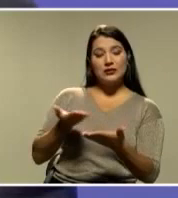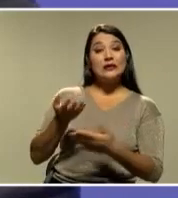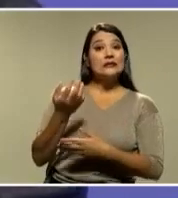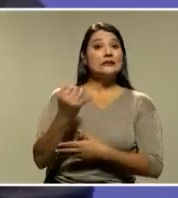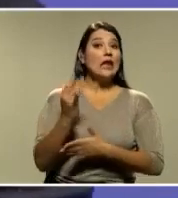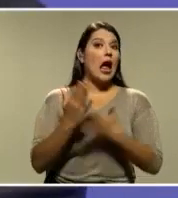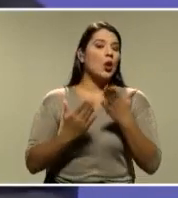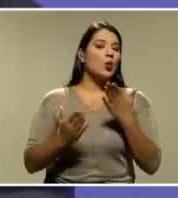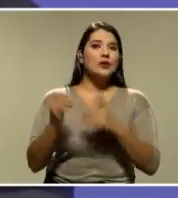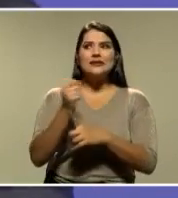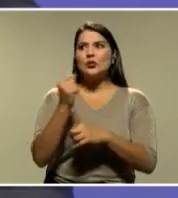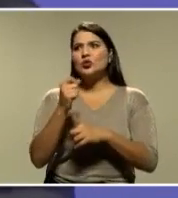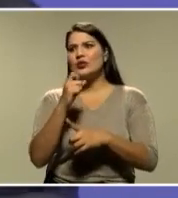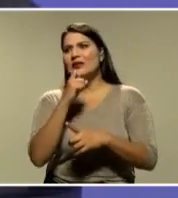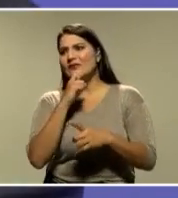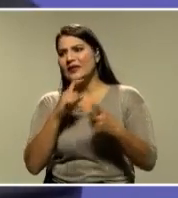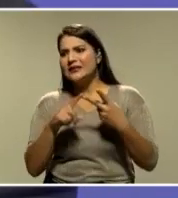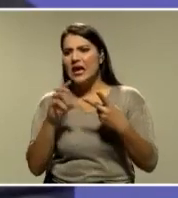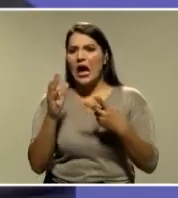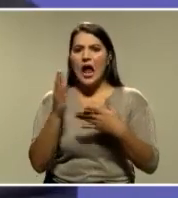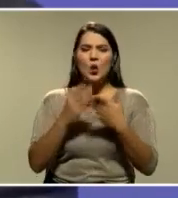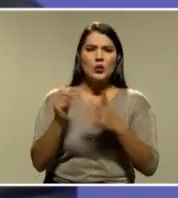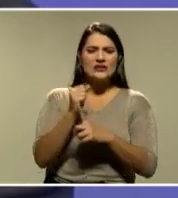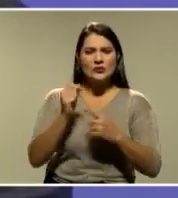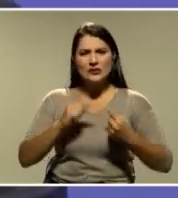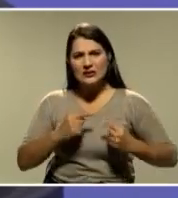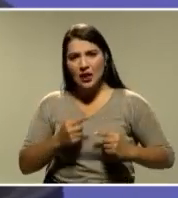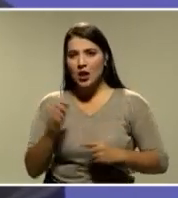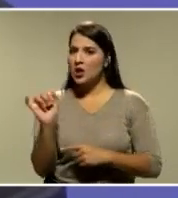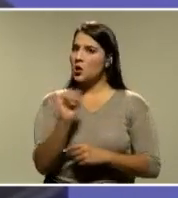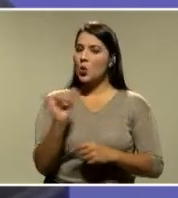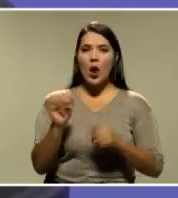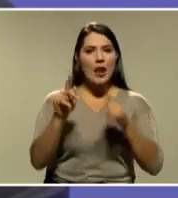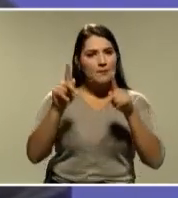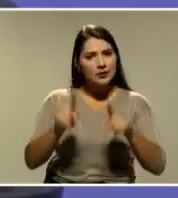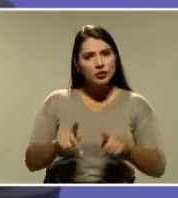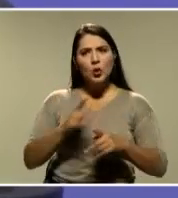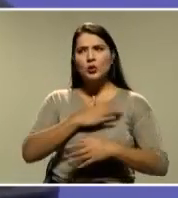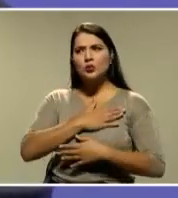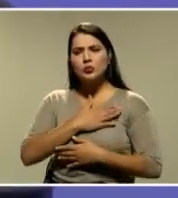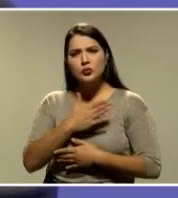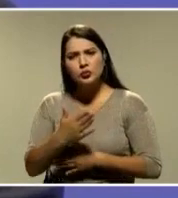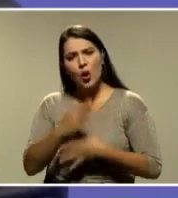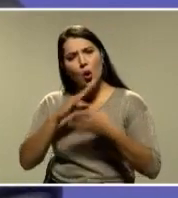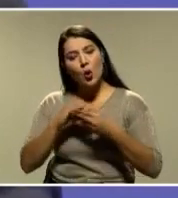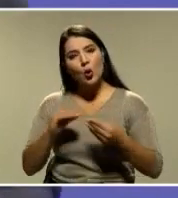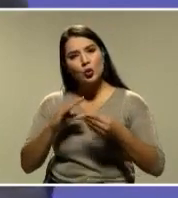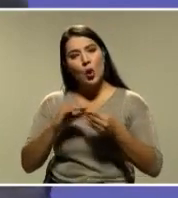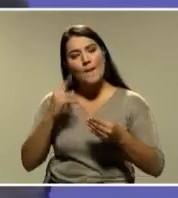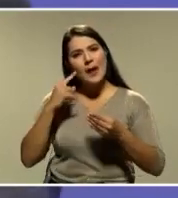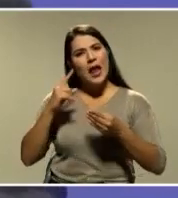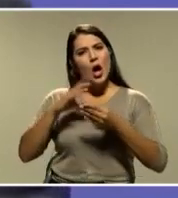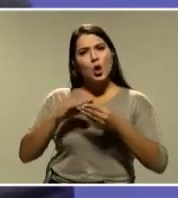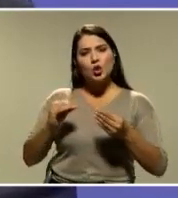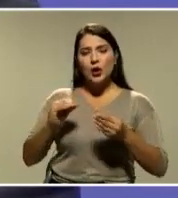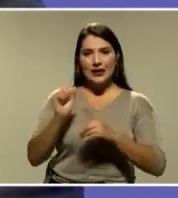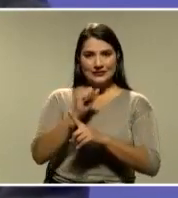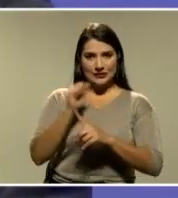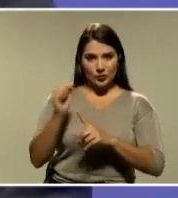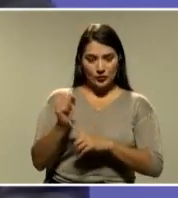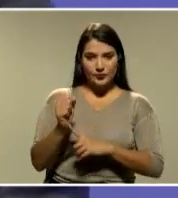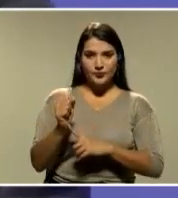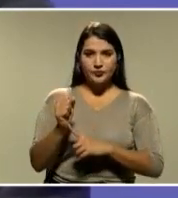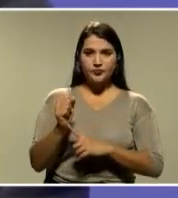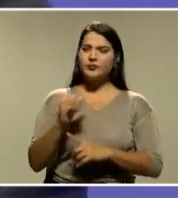era una situación trágica, si era una situación dolorosa, igual la gente se abría su corazón para decirle a uno, estoy viviendo tal